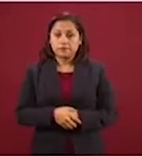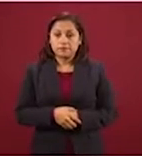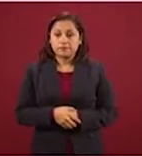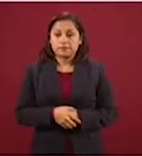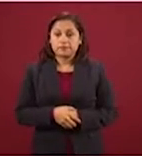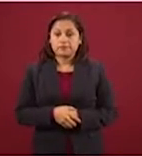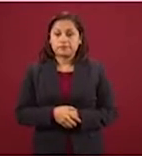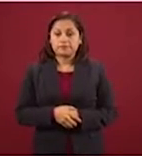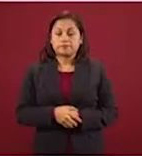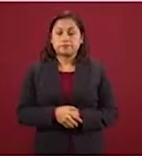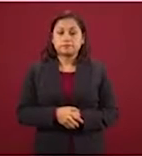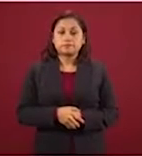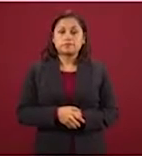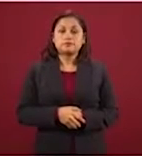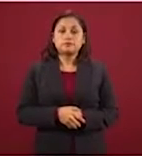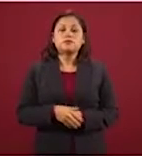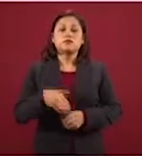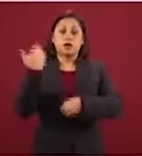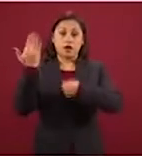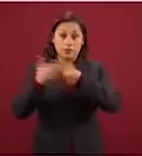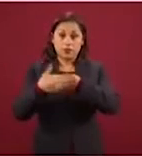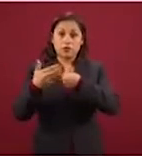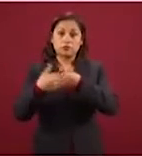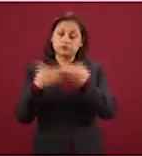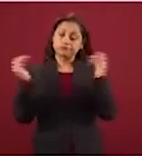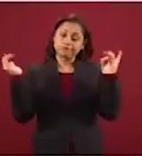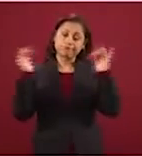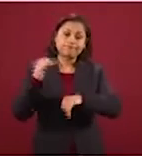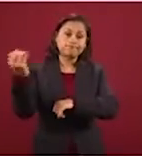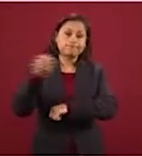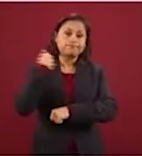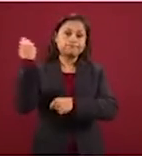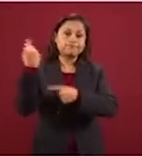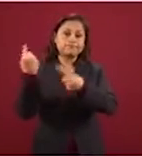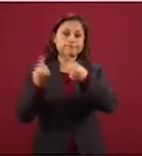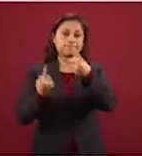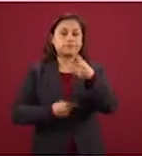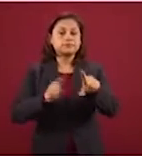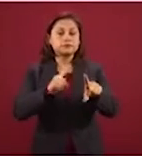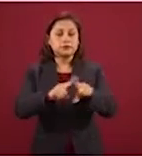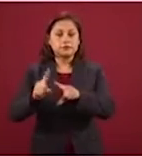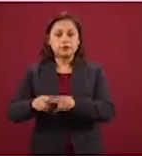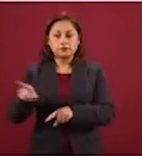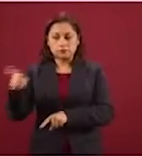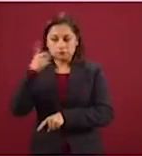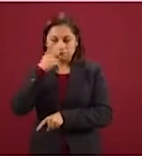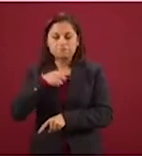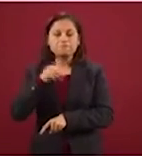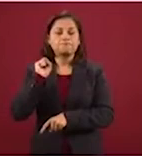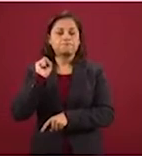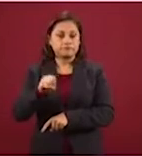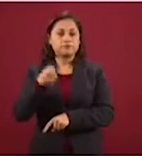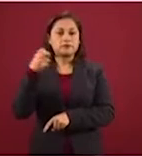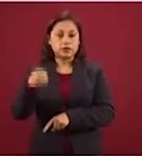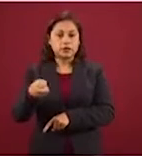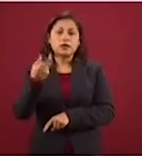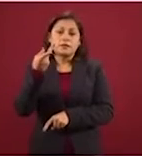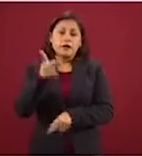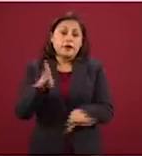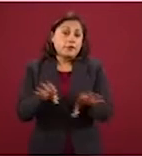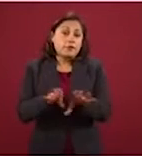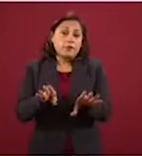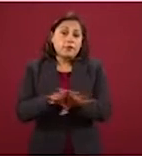van a haber estos encuentros y desde luego es con la participación de todos